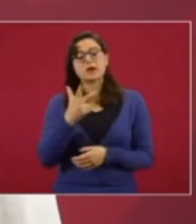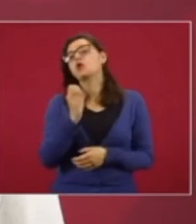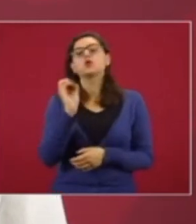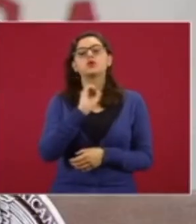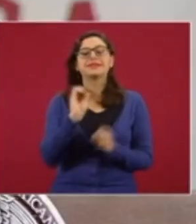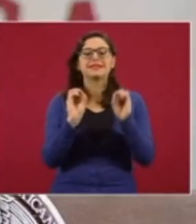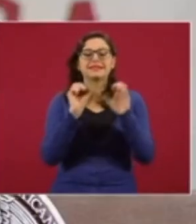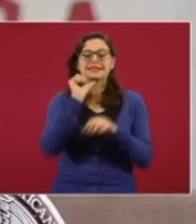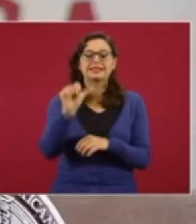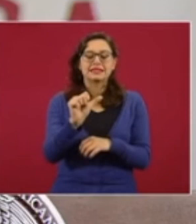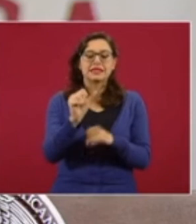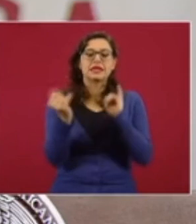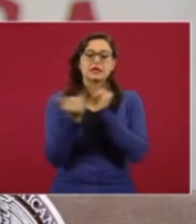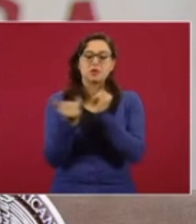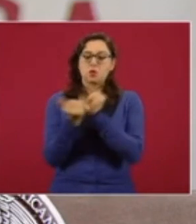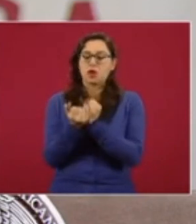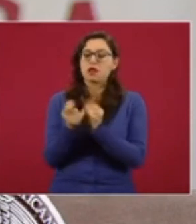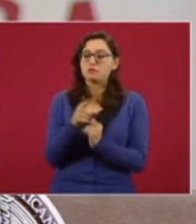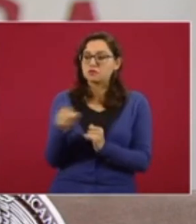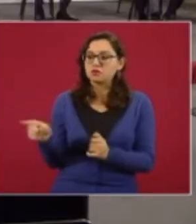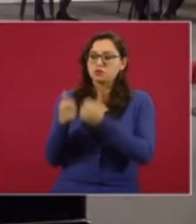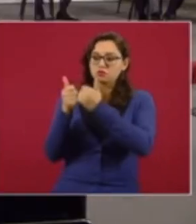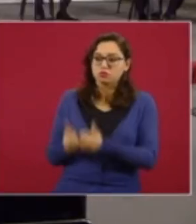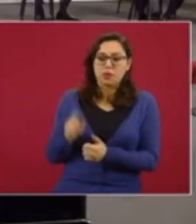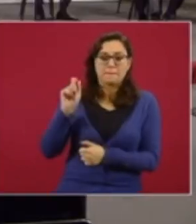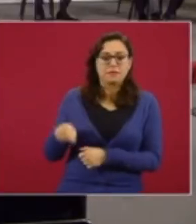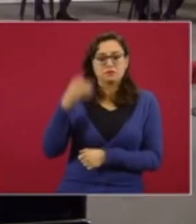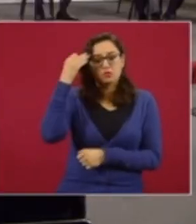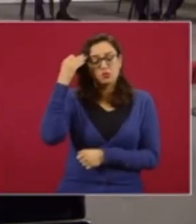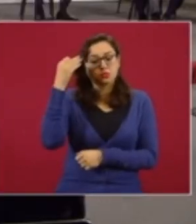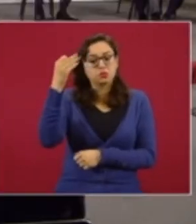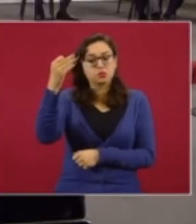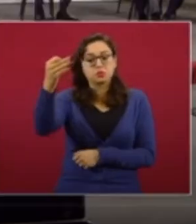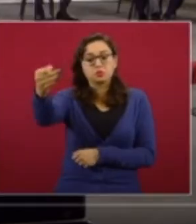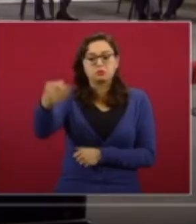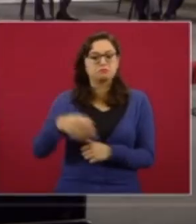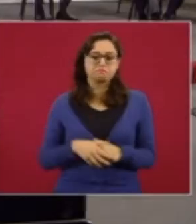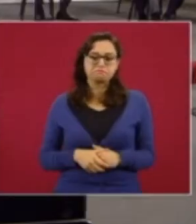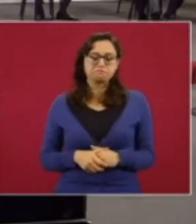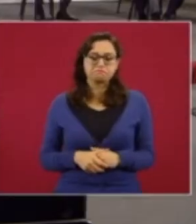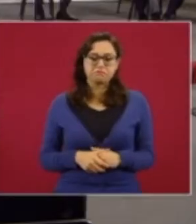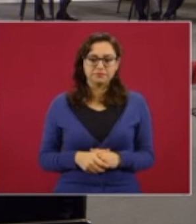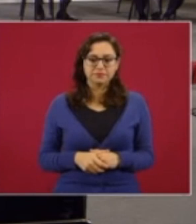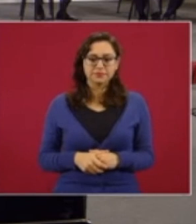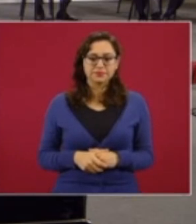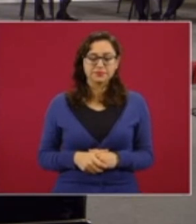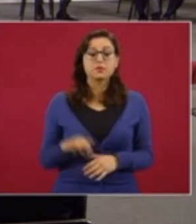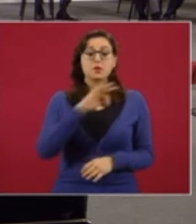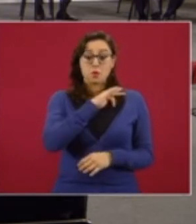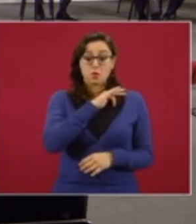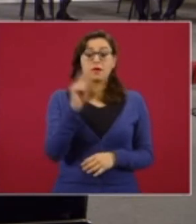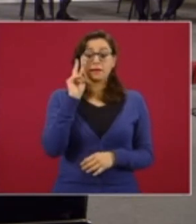afectación a la antigüedad adelante aquí podemos ver una gráfica